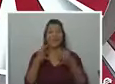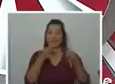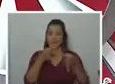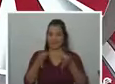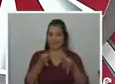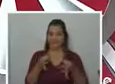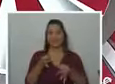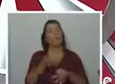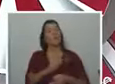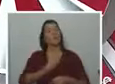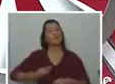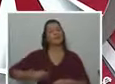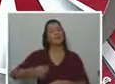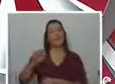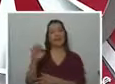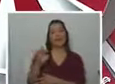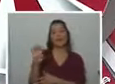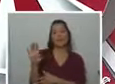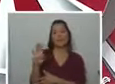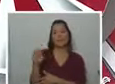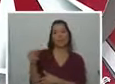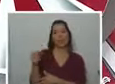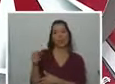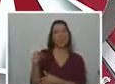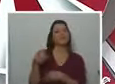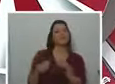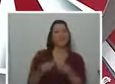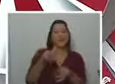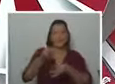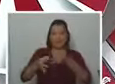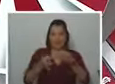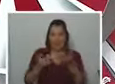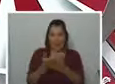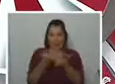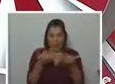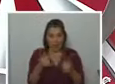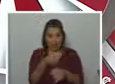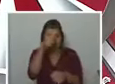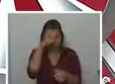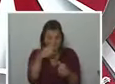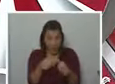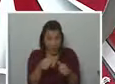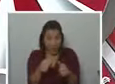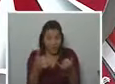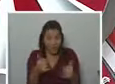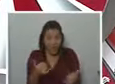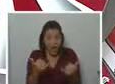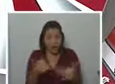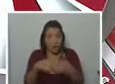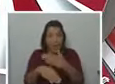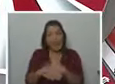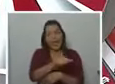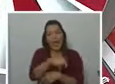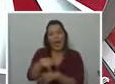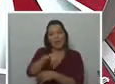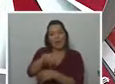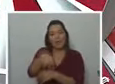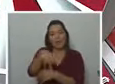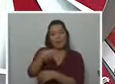señora Esmeralda Britton González, que nos hablaba sobre esta promoción. Recuerde que esta es una promoción vigente en la aplicación JPS a